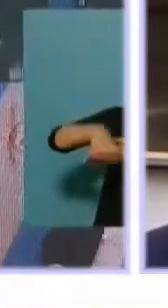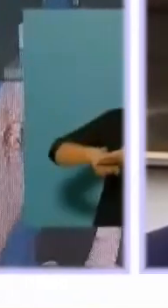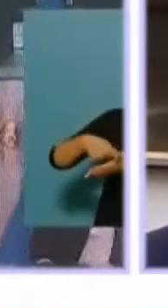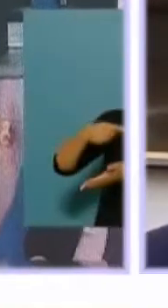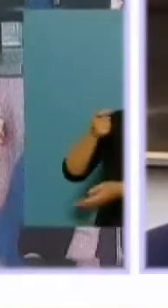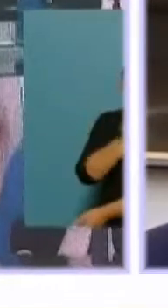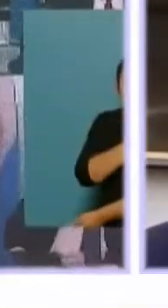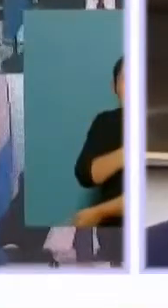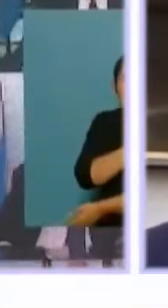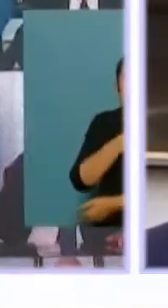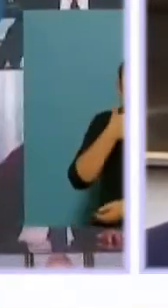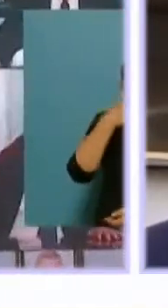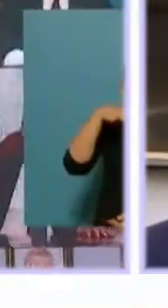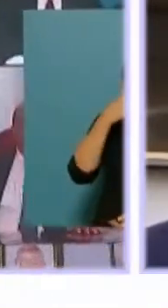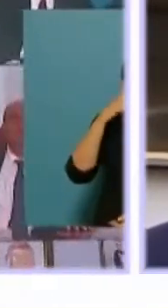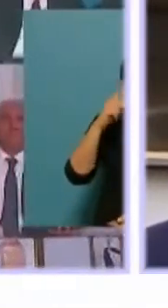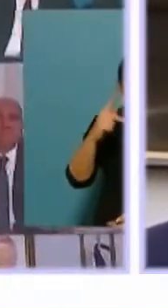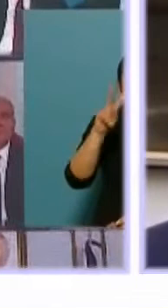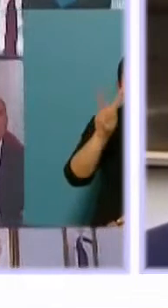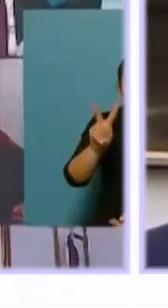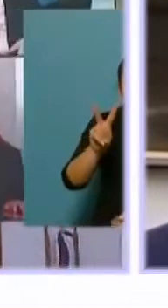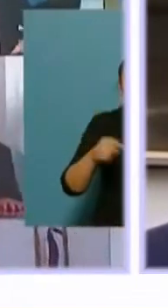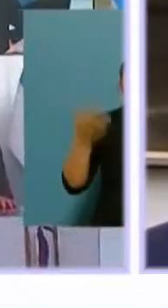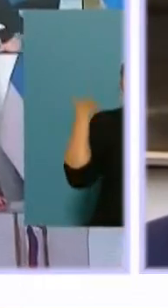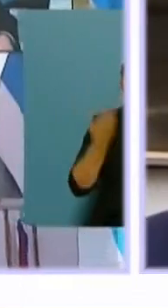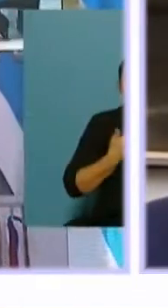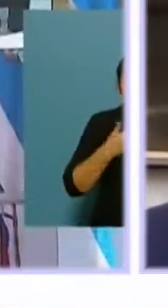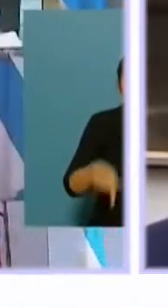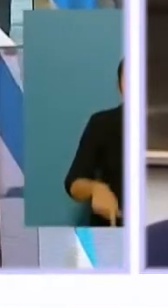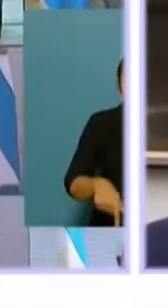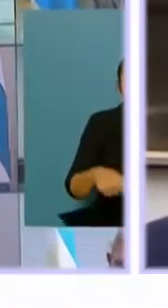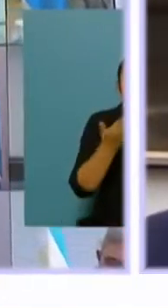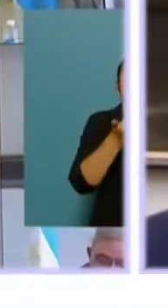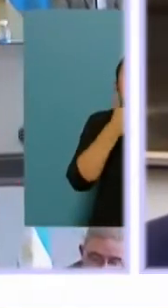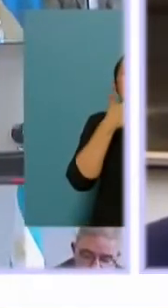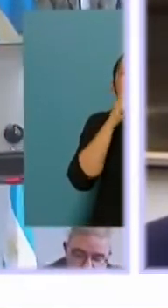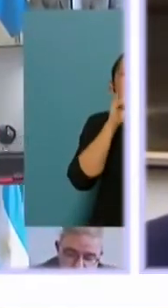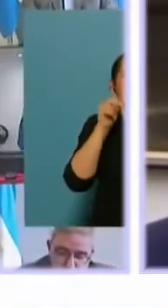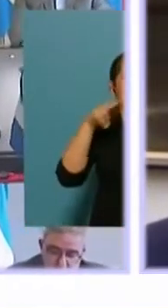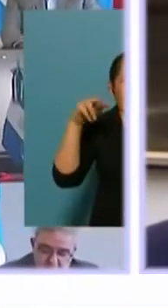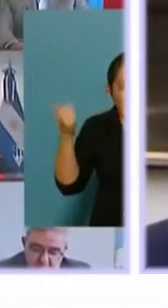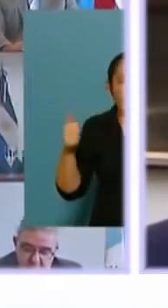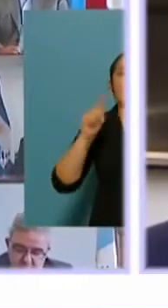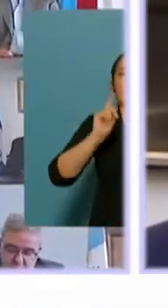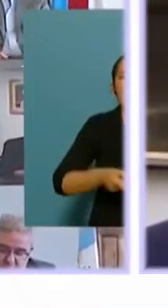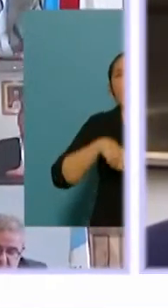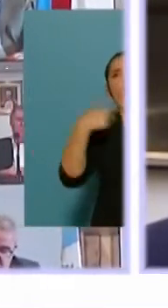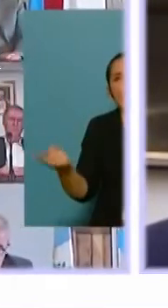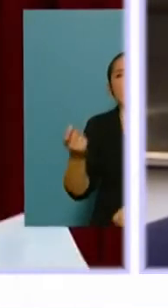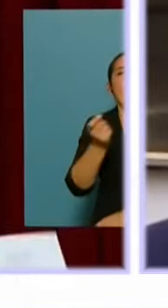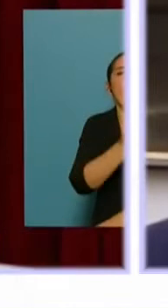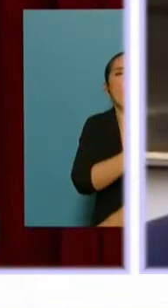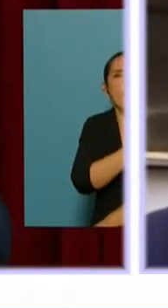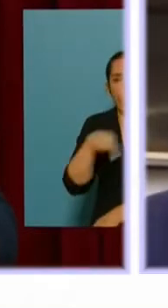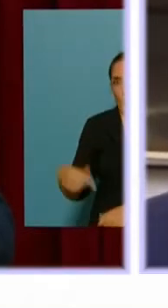allí la oposición debería haber recogido el guante y haber planteado alguna cuestión, porque es realmente una epidemia paralela que